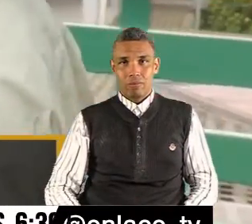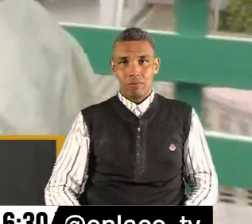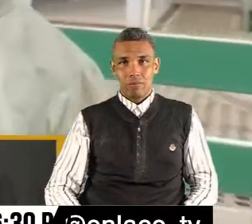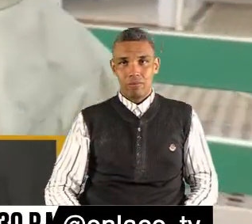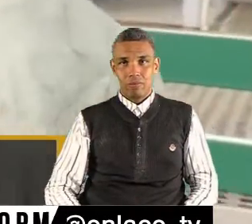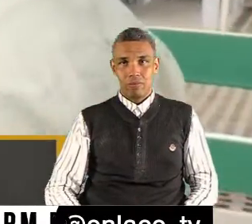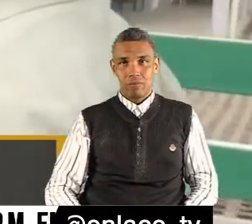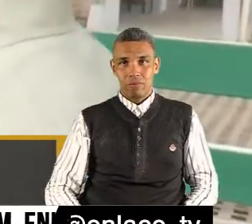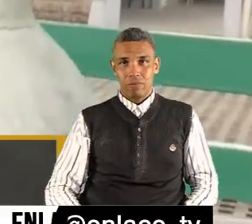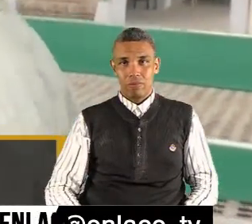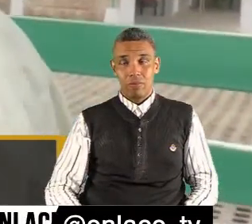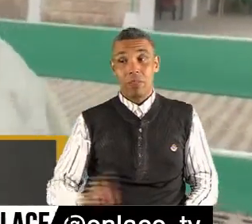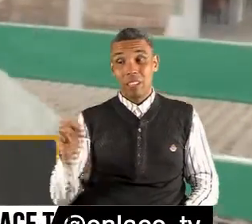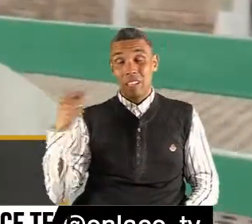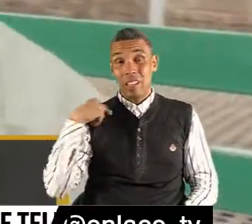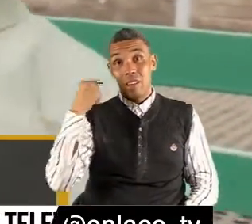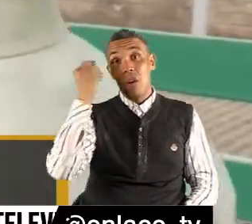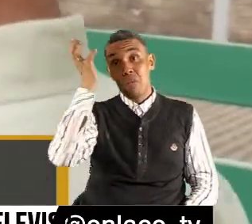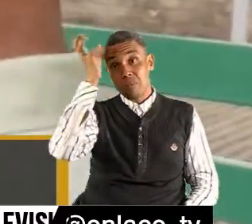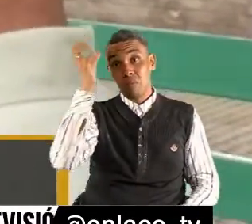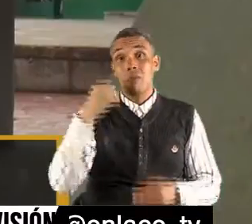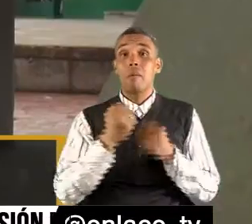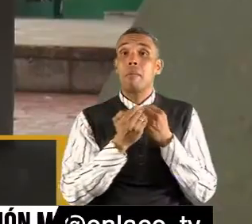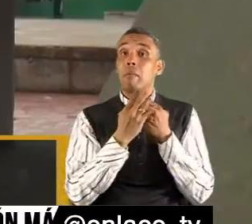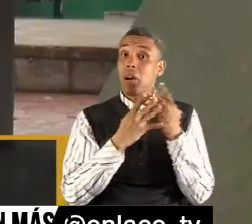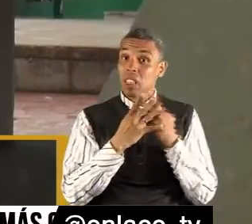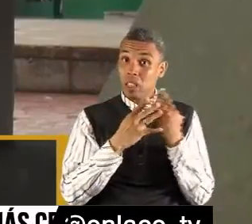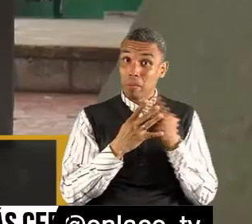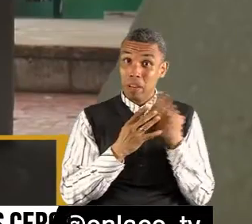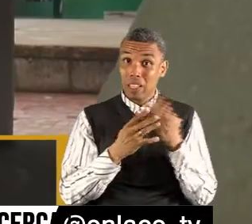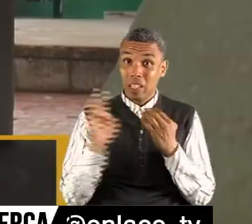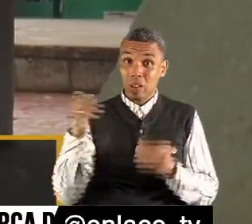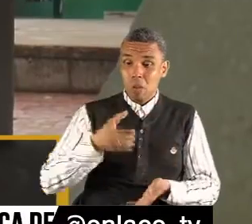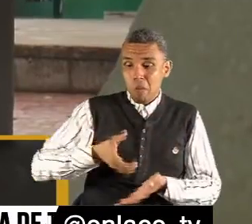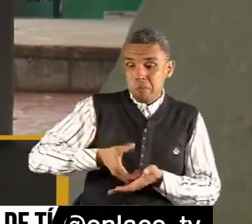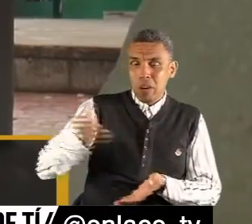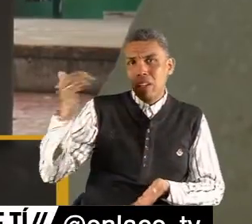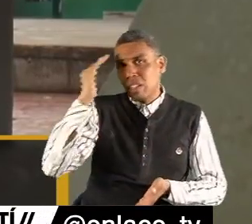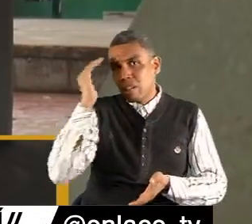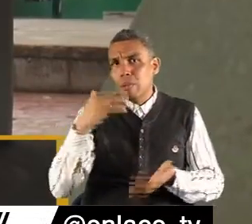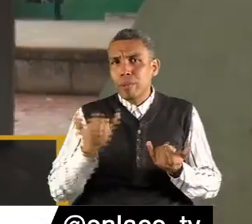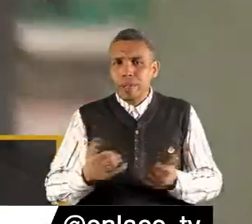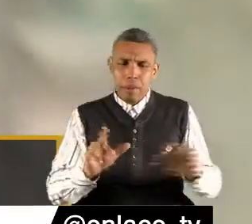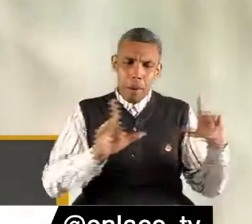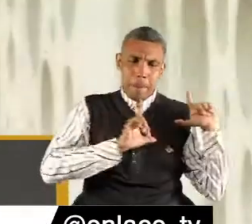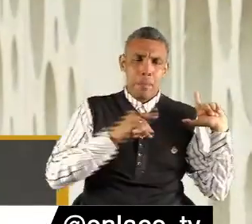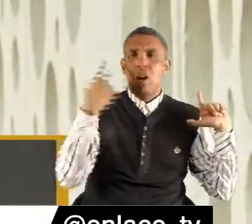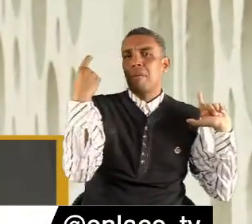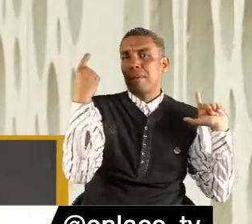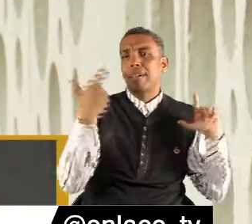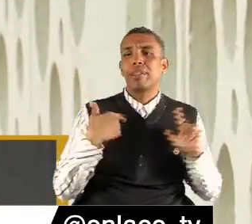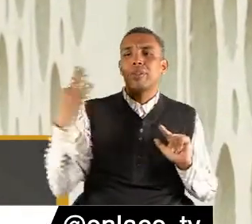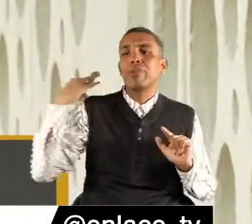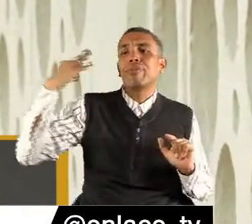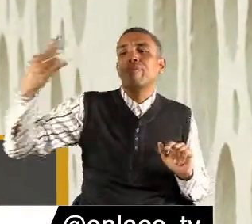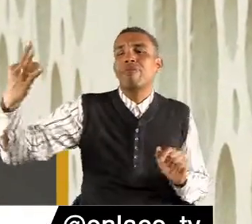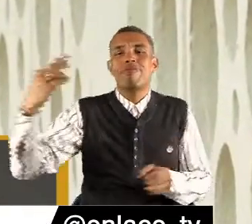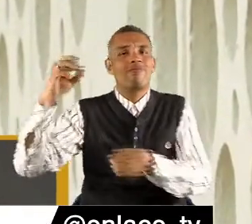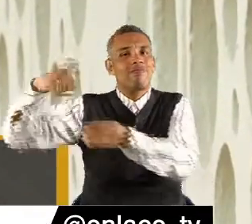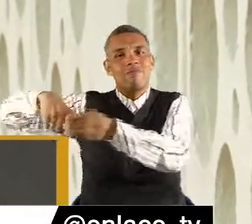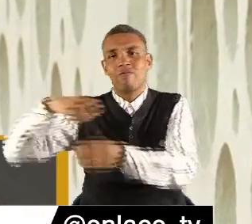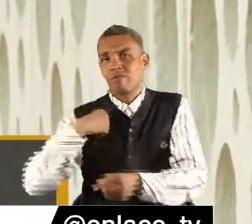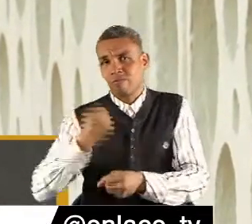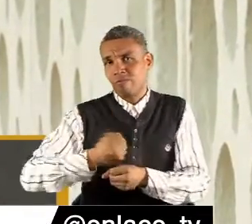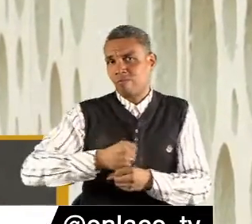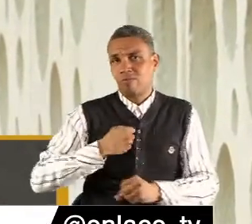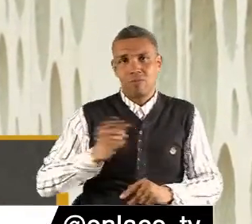ecuación de la vida cada día se le hace más difícil despejarla porque sencillamente es un desempleado más. A mí no me deja entrar,